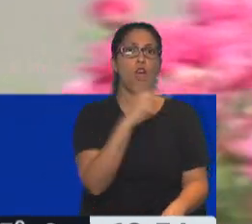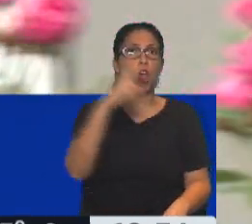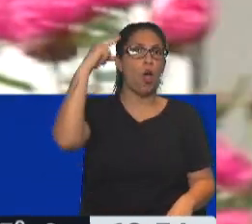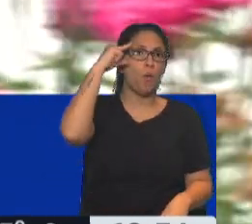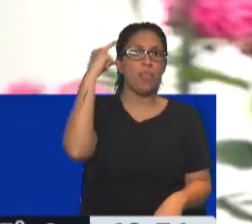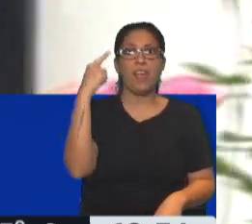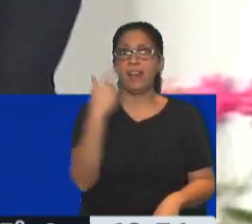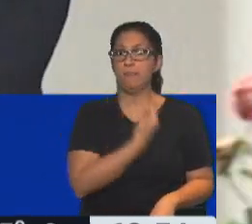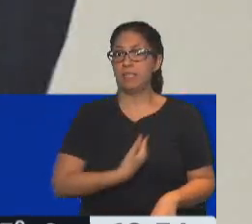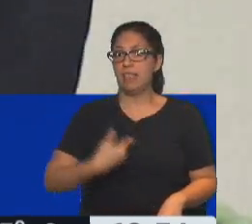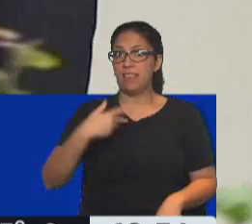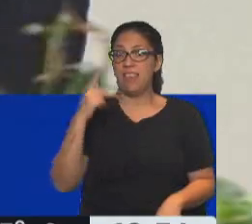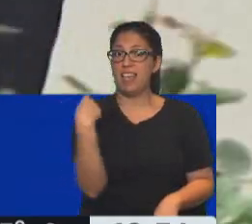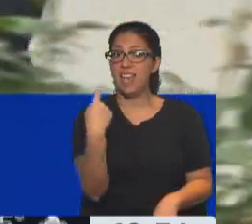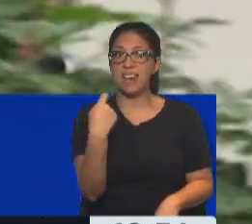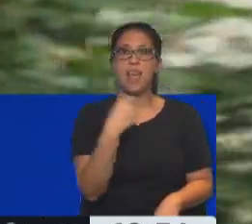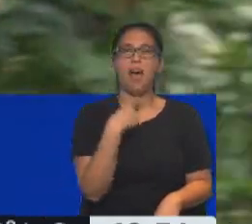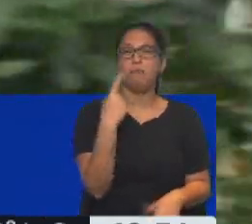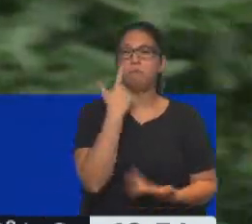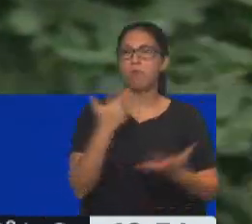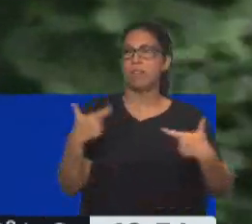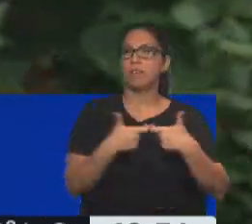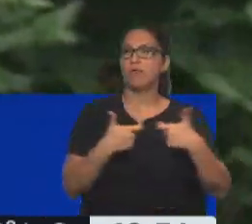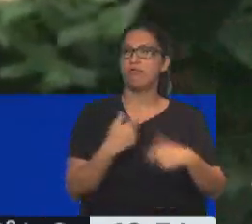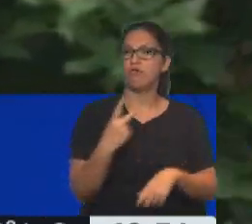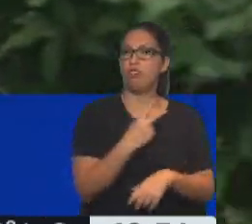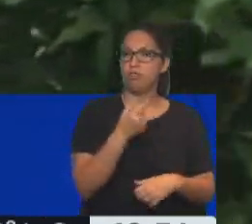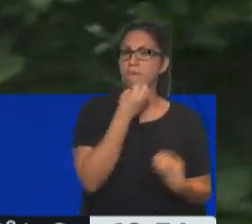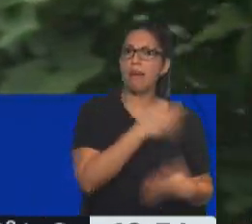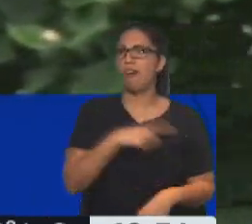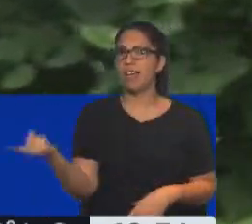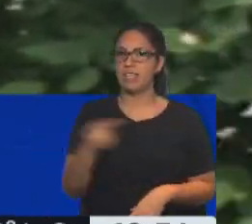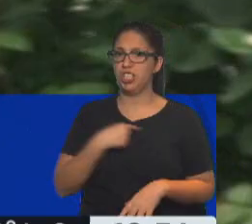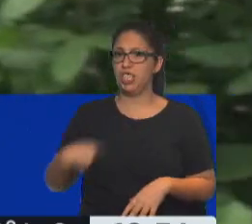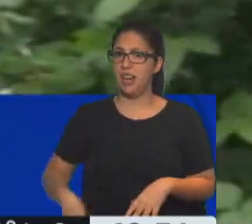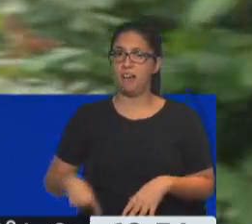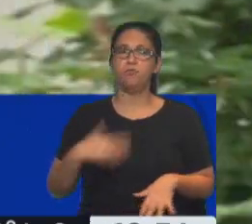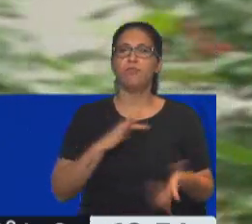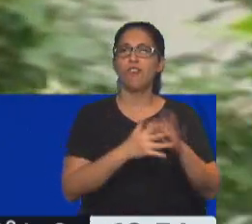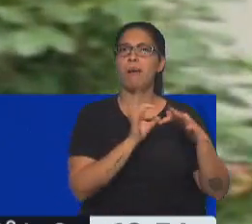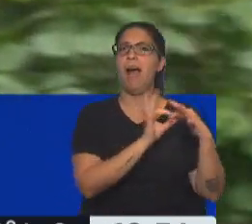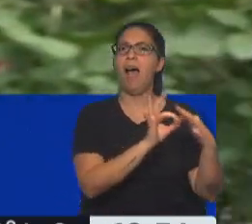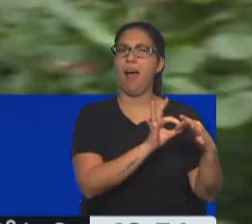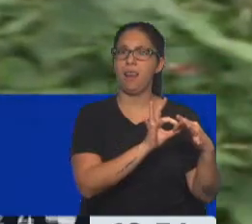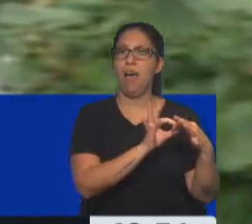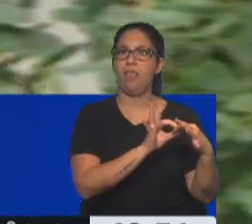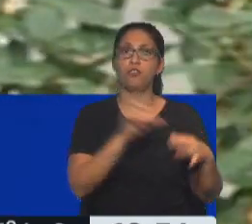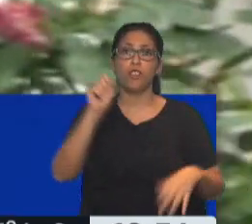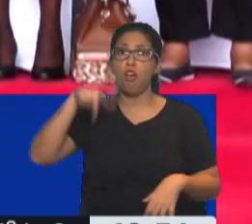mostrarse como un mejor socio que China. Con ese objetivo, designó al país africano como aliado principal no perteneciente a la